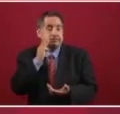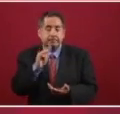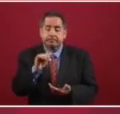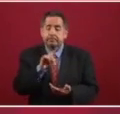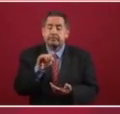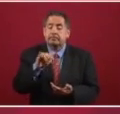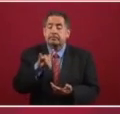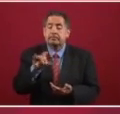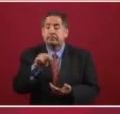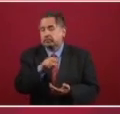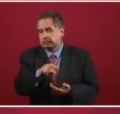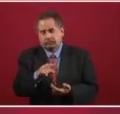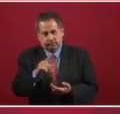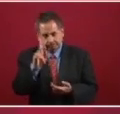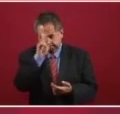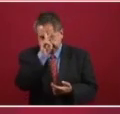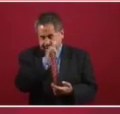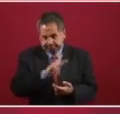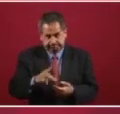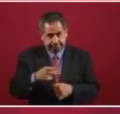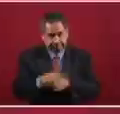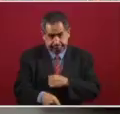Entonces, todo esto